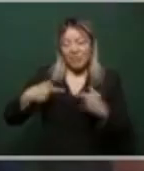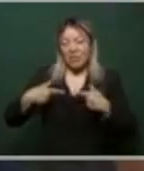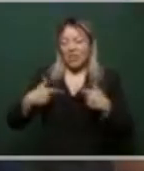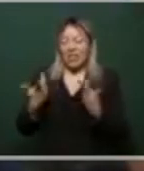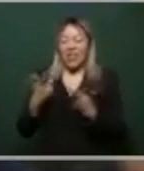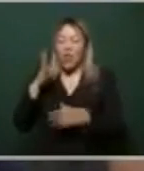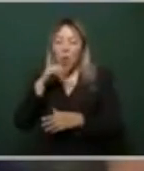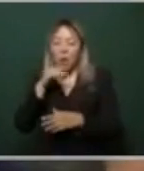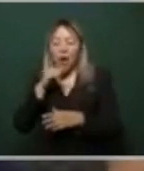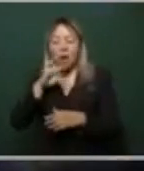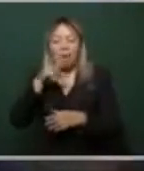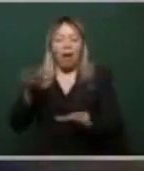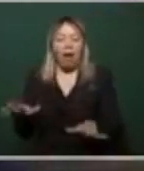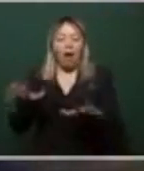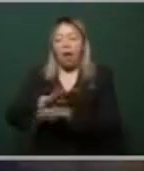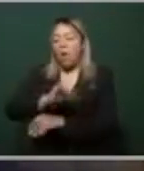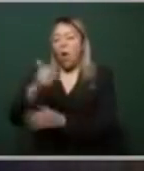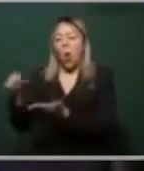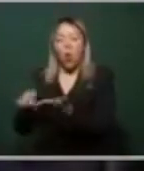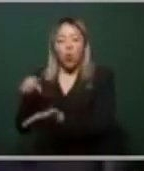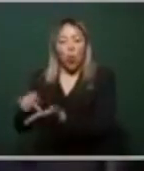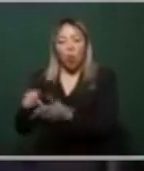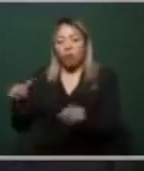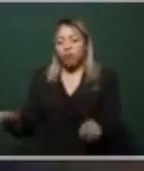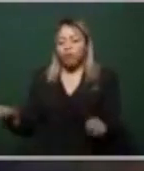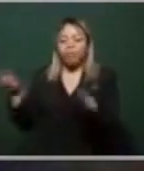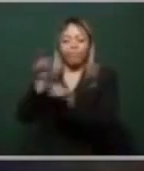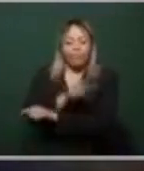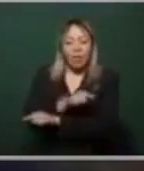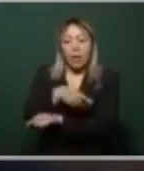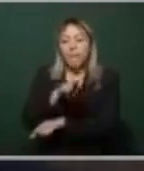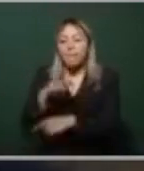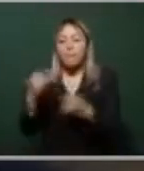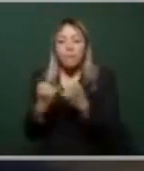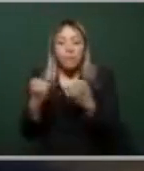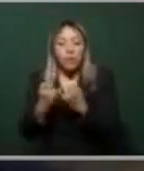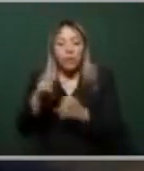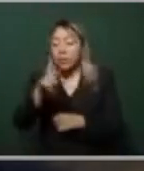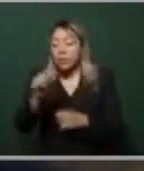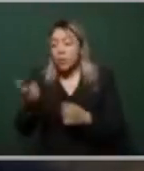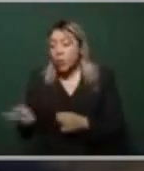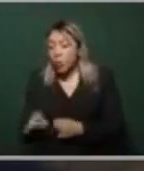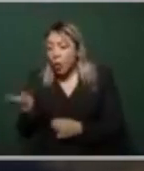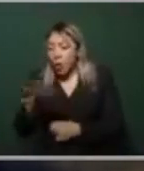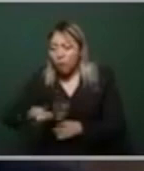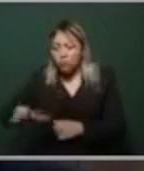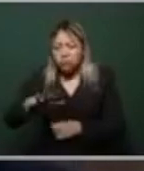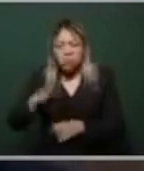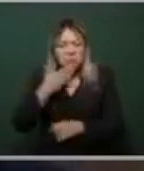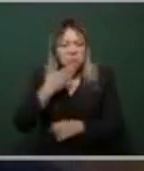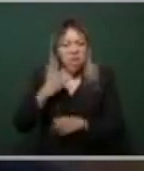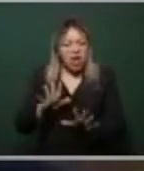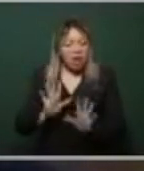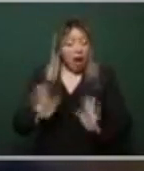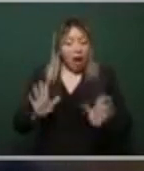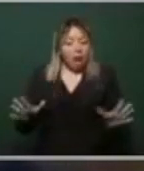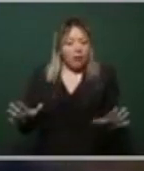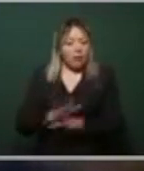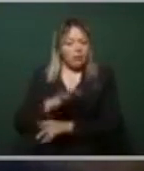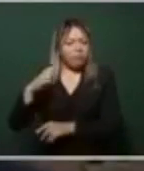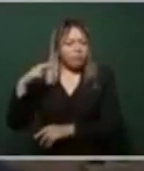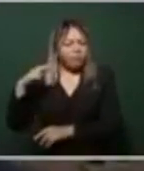y también las comunidades pues no en automático, digamos, van a tener una opción de vida